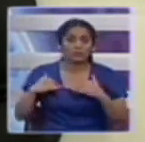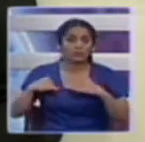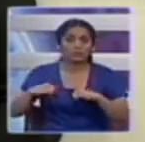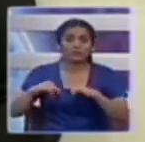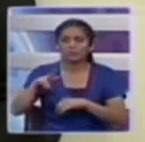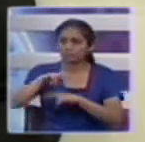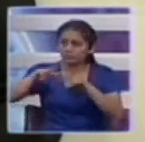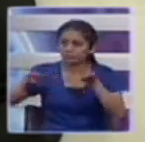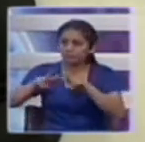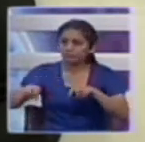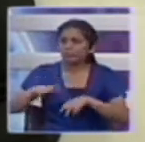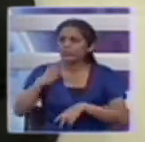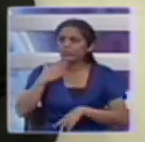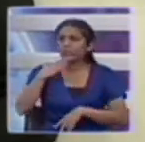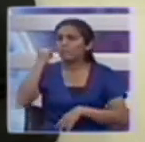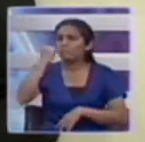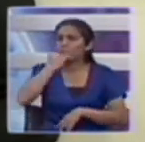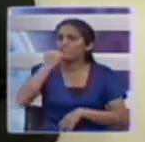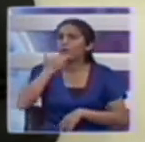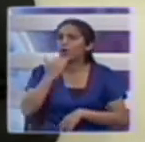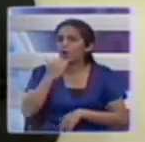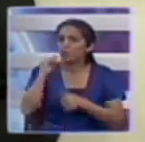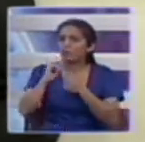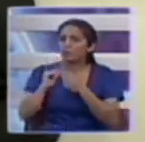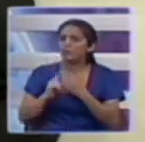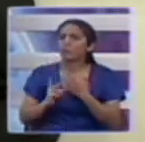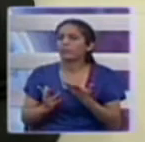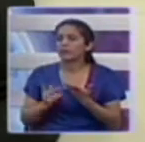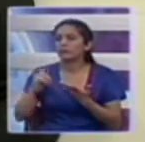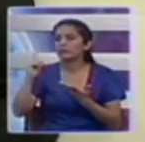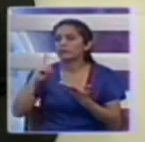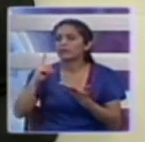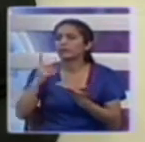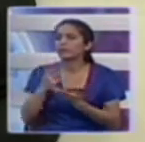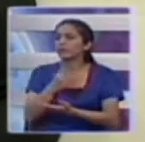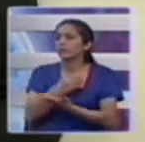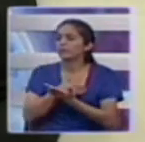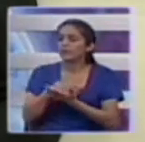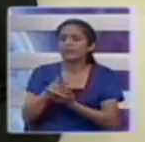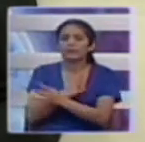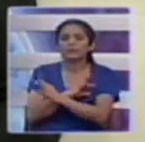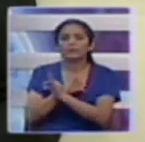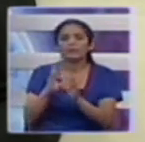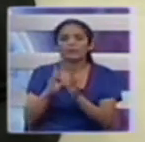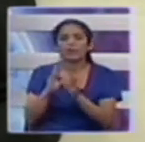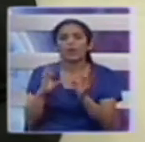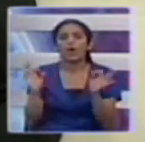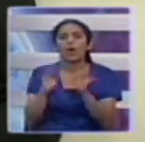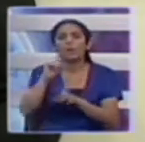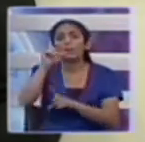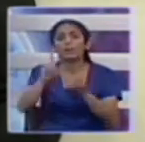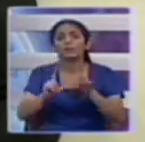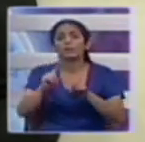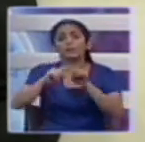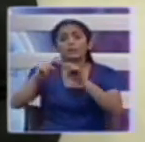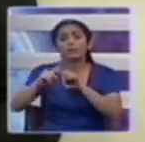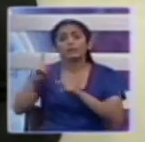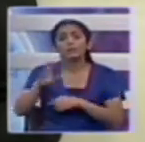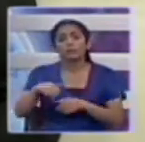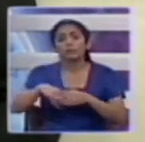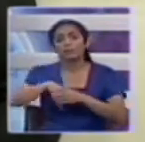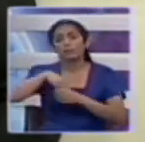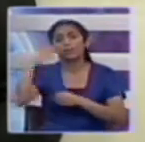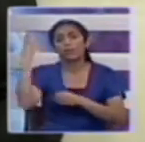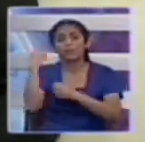para fortalecer la normativa, la coordinación interinstitucional, el tema de los paraísos fiscales, que es justamente un tema